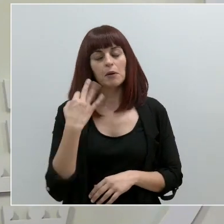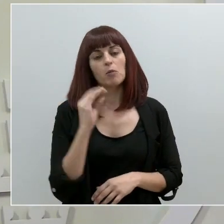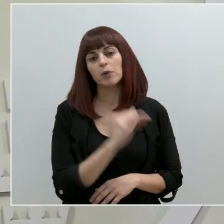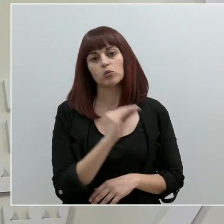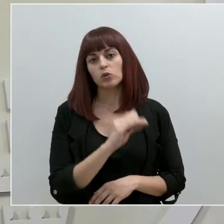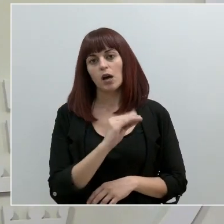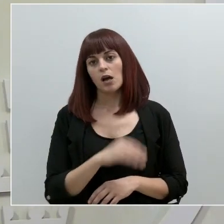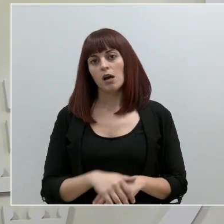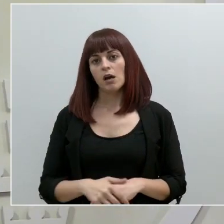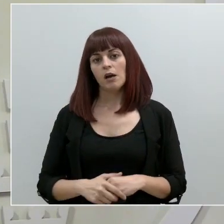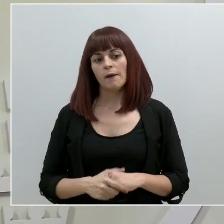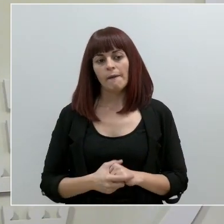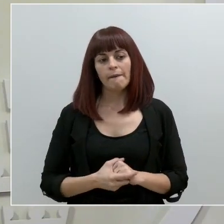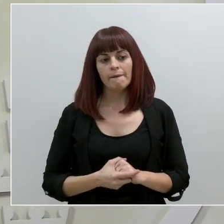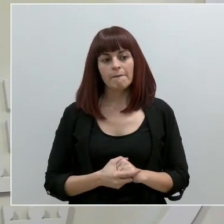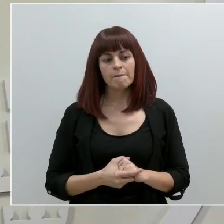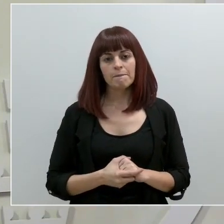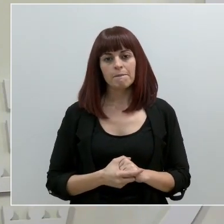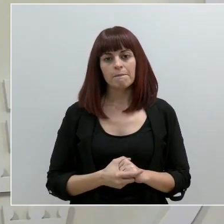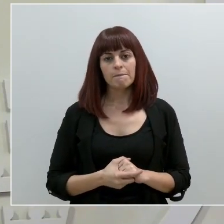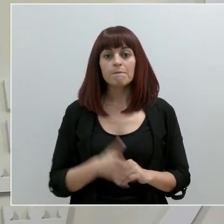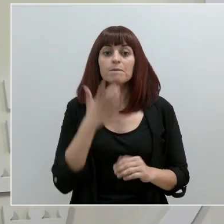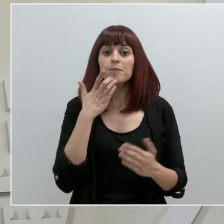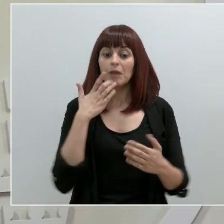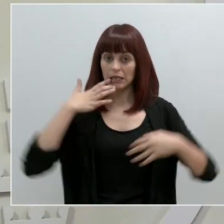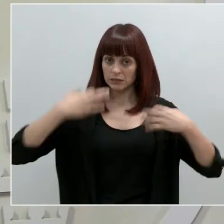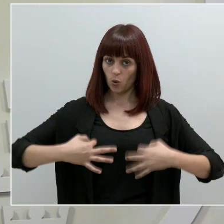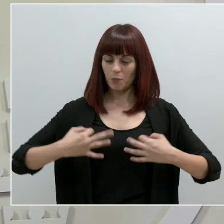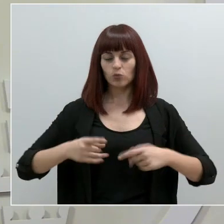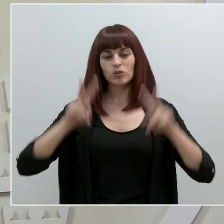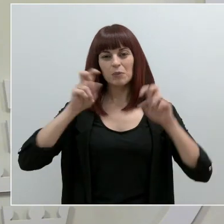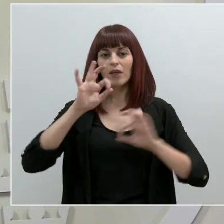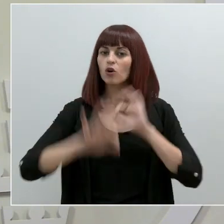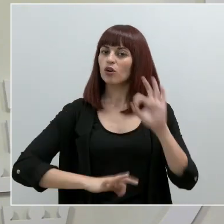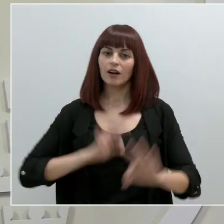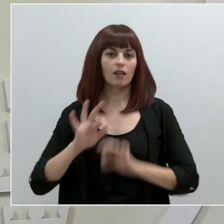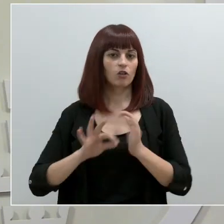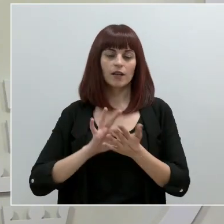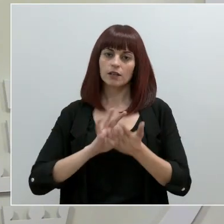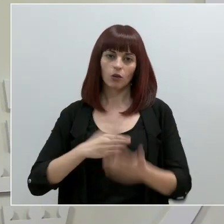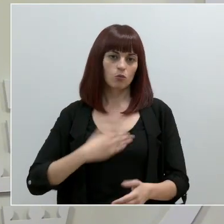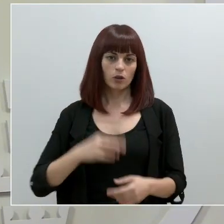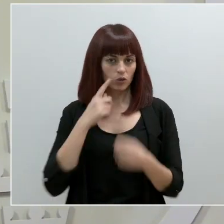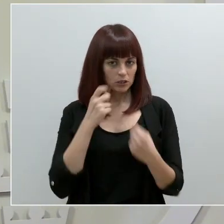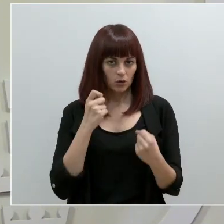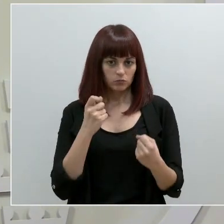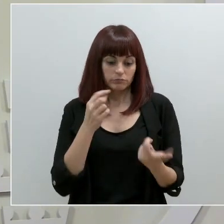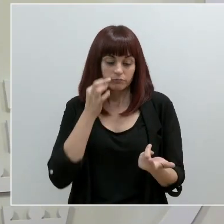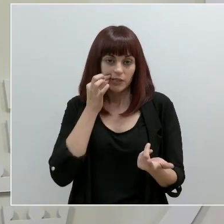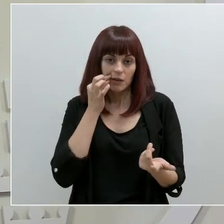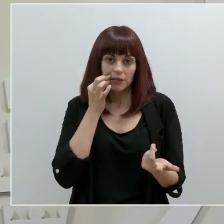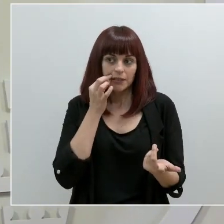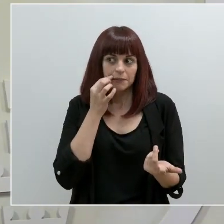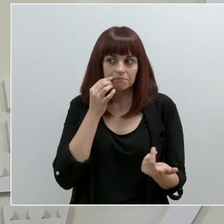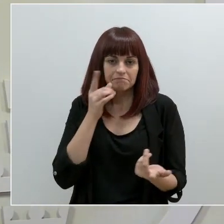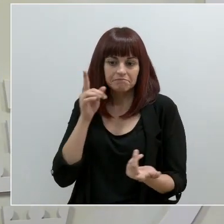preguntárselo. En principio, siempre que se garantice la seguridad, pero es una cuestión logística y de organización del Servicio Murciano de Salud que realmente escapa un